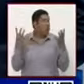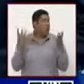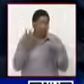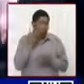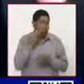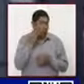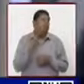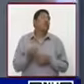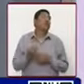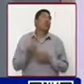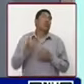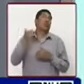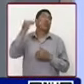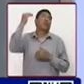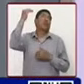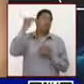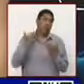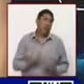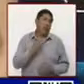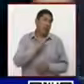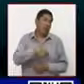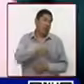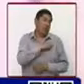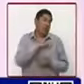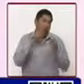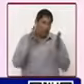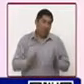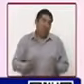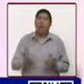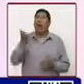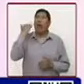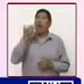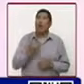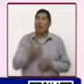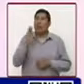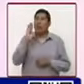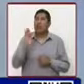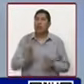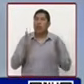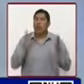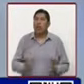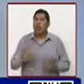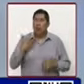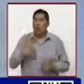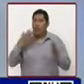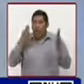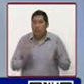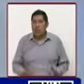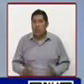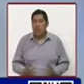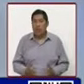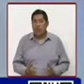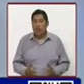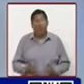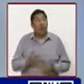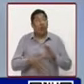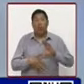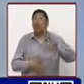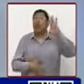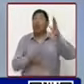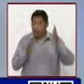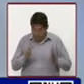también de ese equipo que parecen trabaja muy bien. Imbatibles ahora las españolas, ¿no? En algún momento eran las brasileñas, las argentinas, pero o las